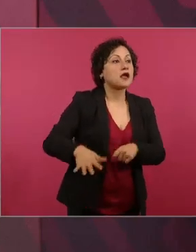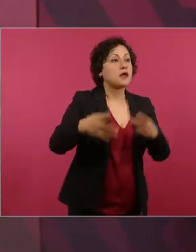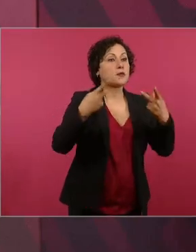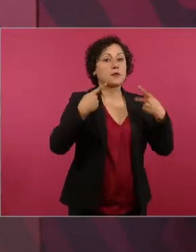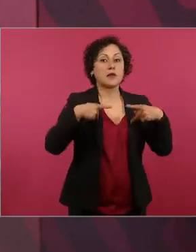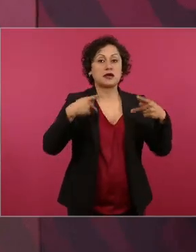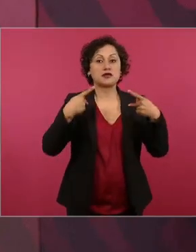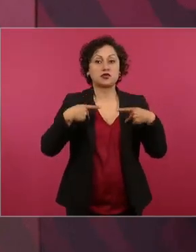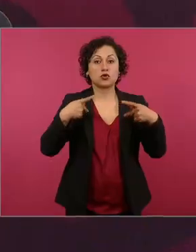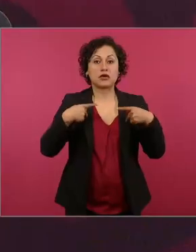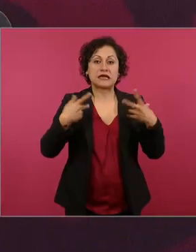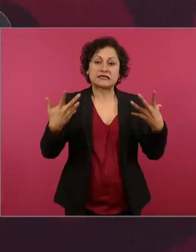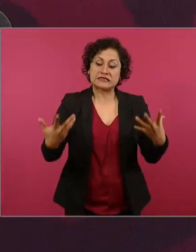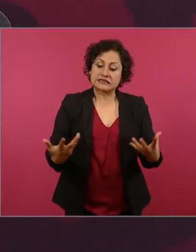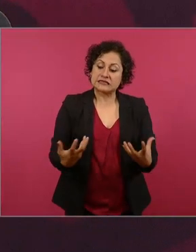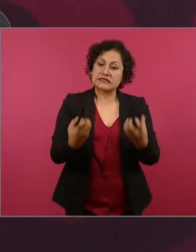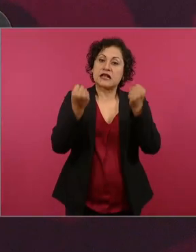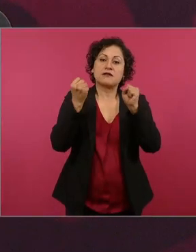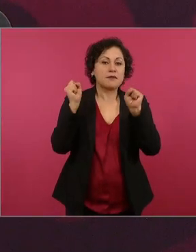bellísima